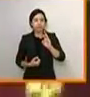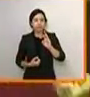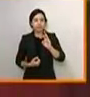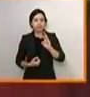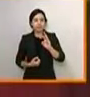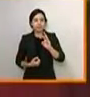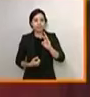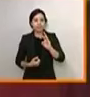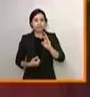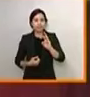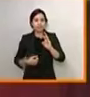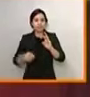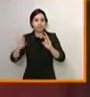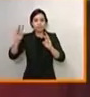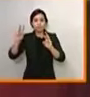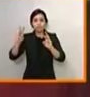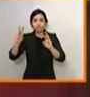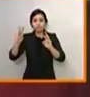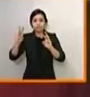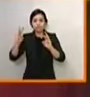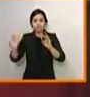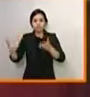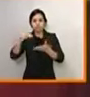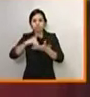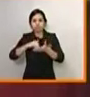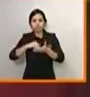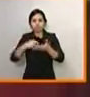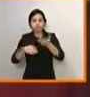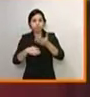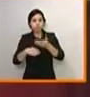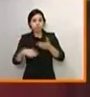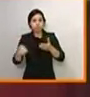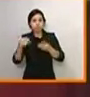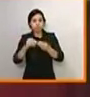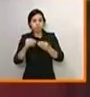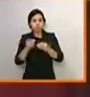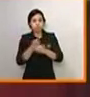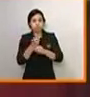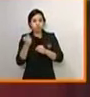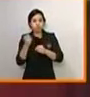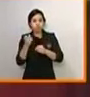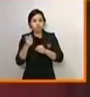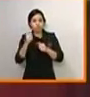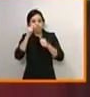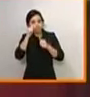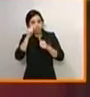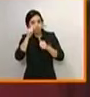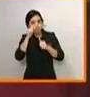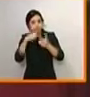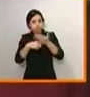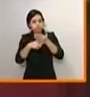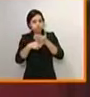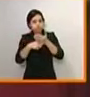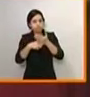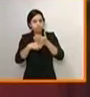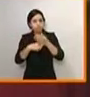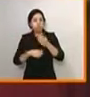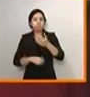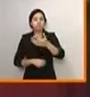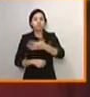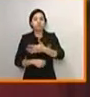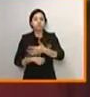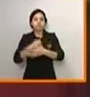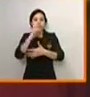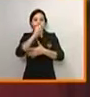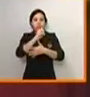Este es el 16. Verifica su boleto porque reitero una vez más los 6 números millonarios de nuestro super premio en esta noche. Son